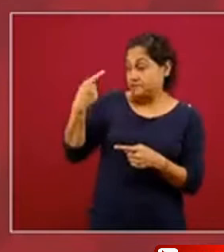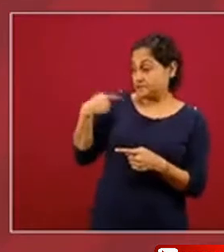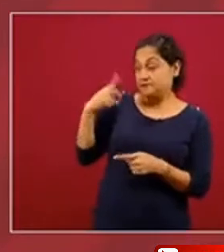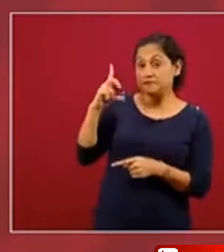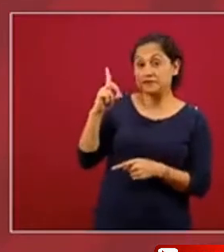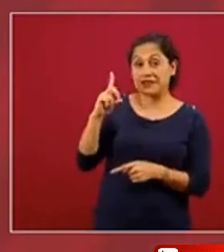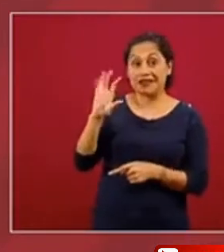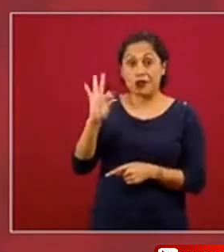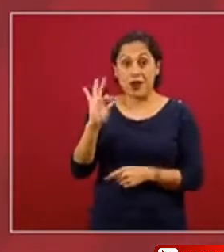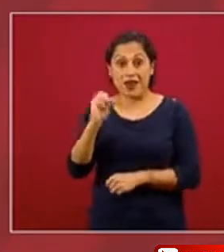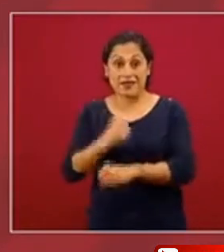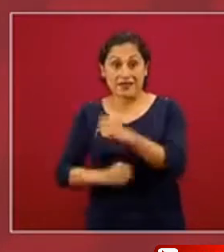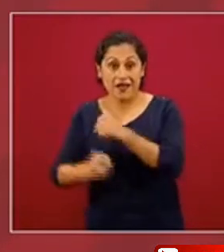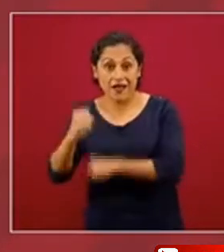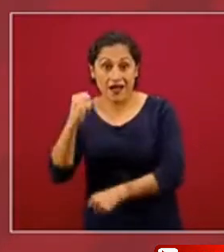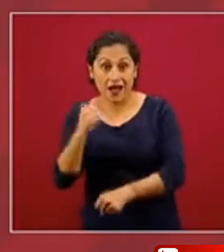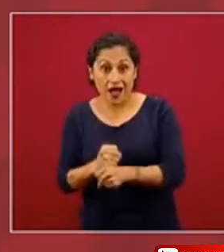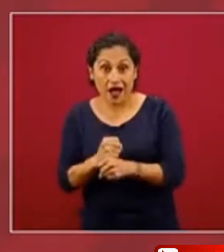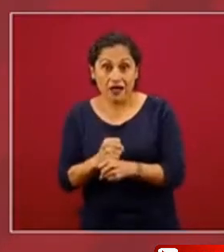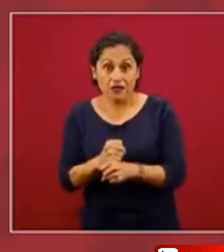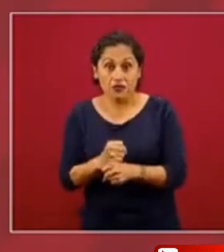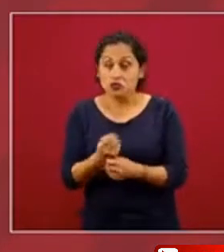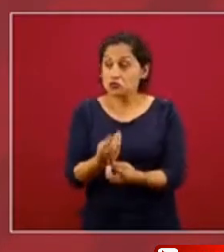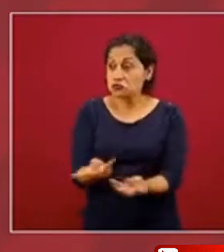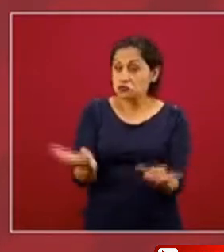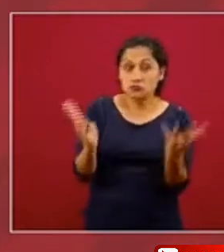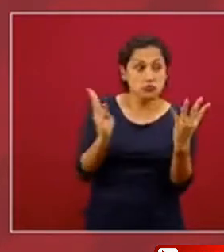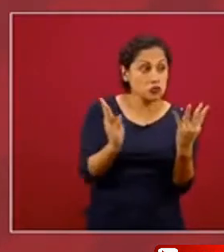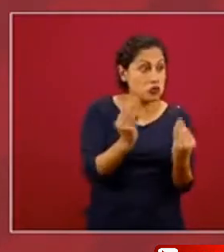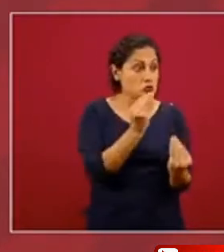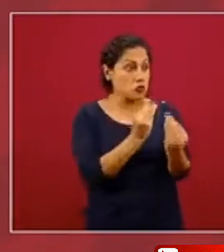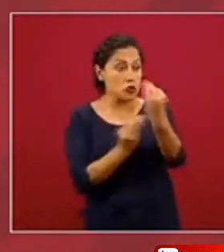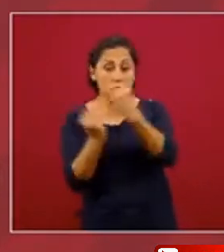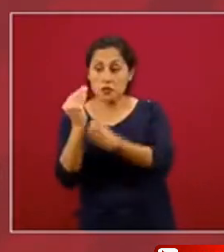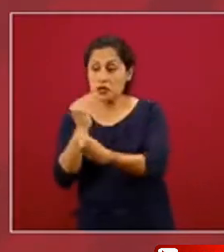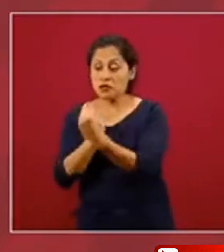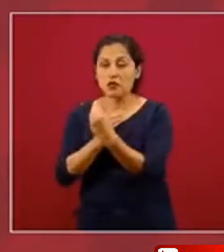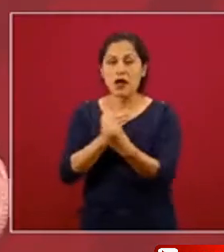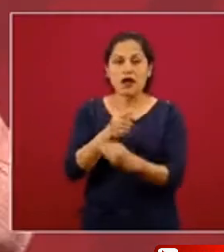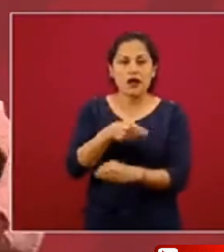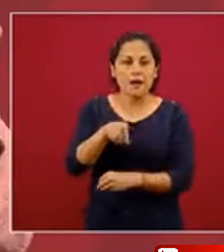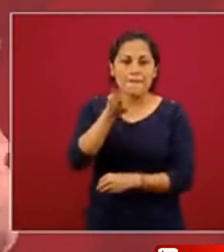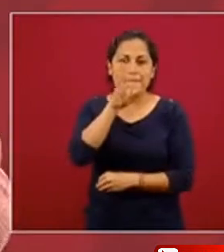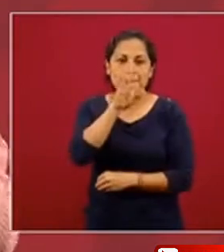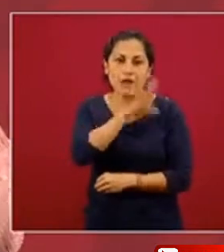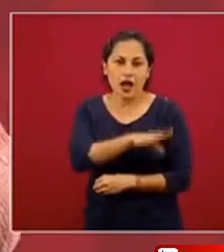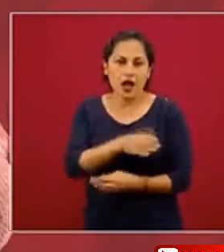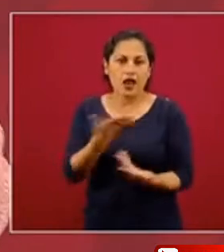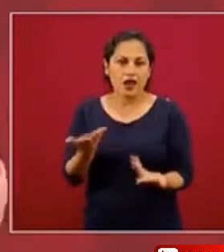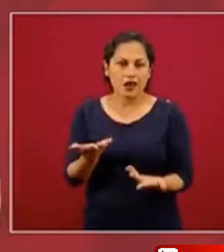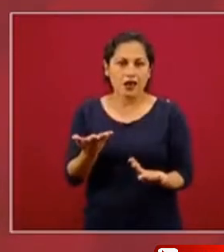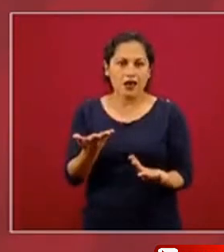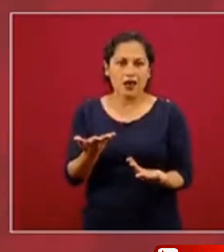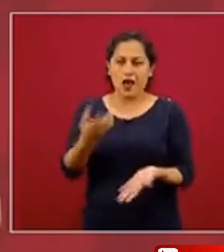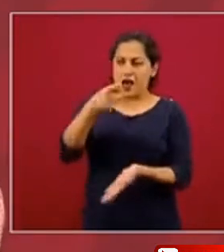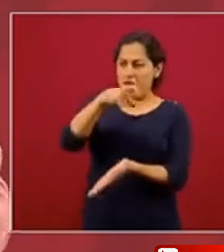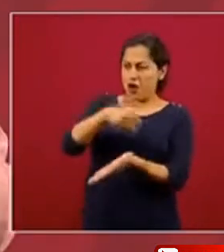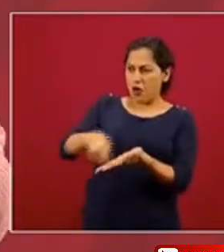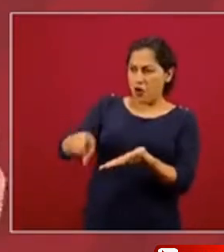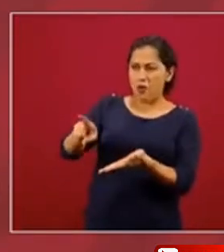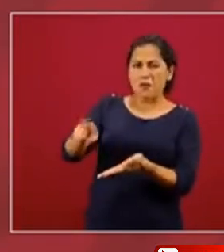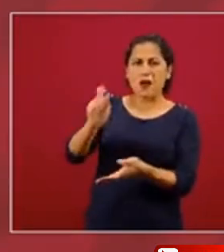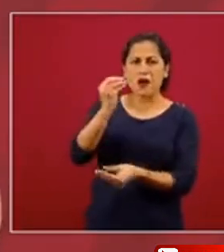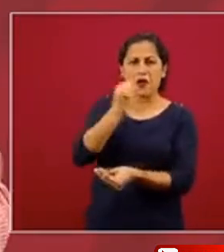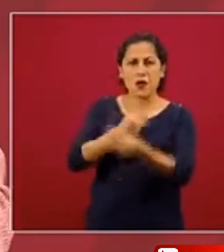30 o 40 años es comida de mala calidad. Es comida de mala calidad, son productos